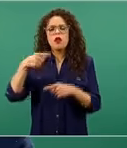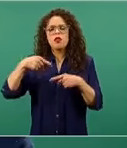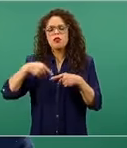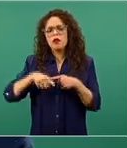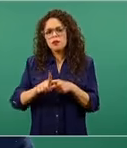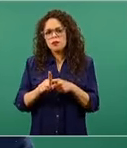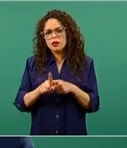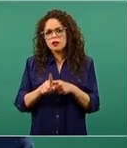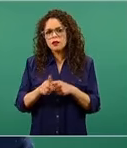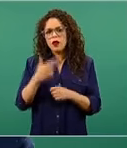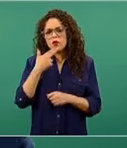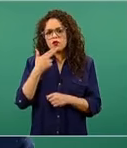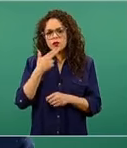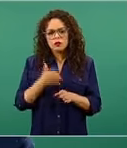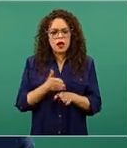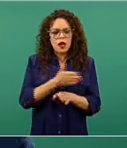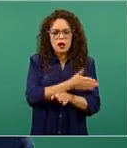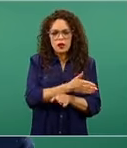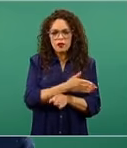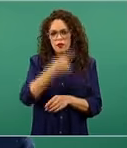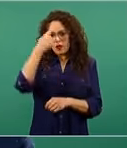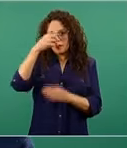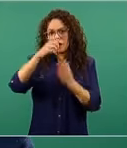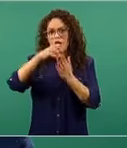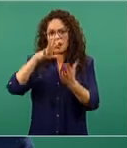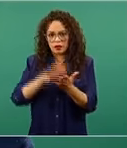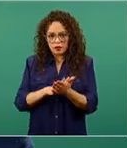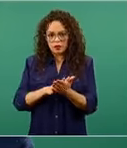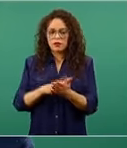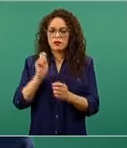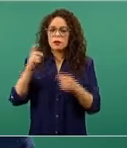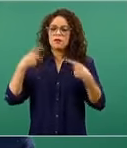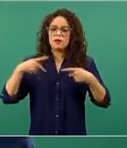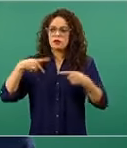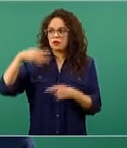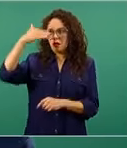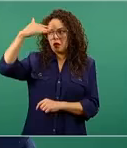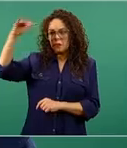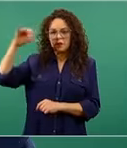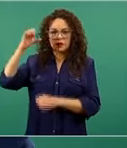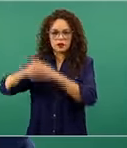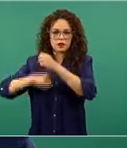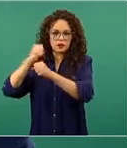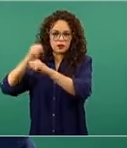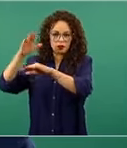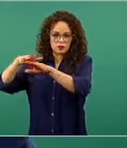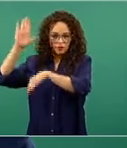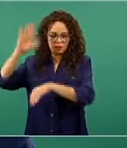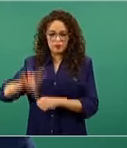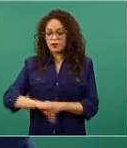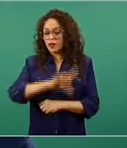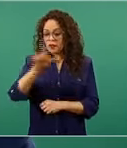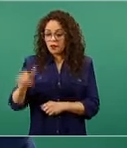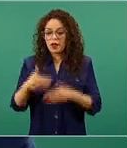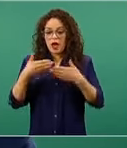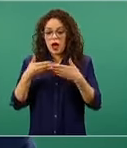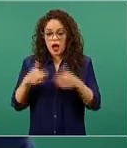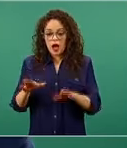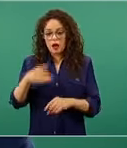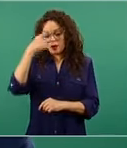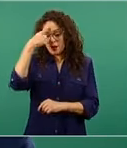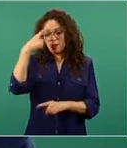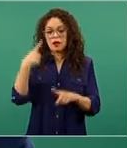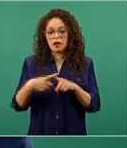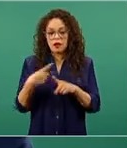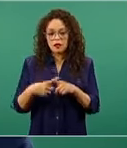registrar o preregistrar a las personas adultas mayores de 60 años. la abrimos posteriormente para registrar a quienes tenemos